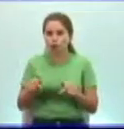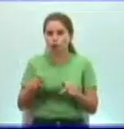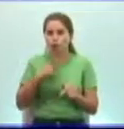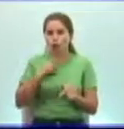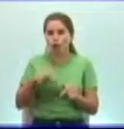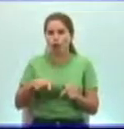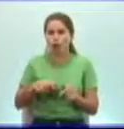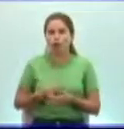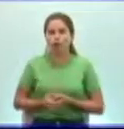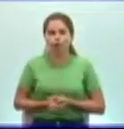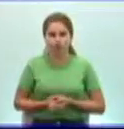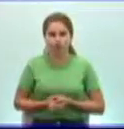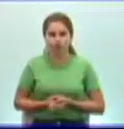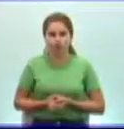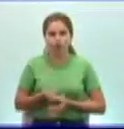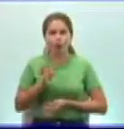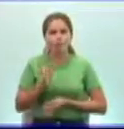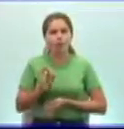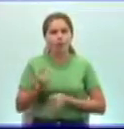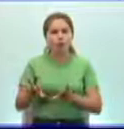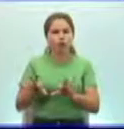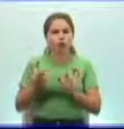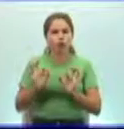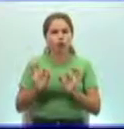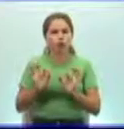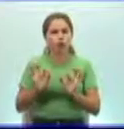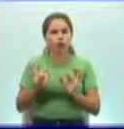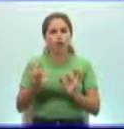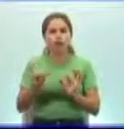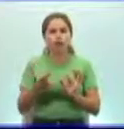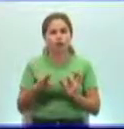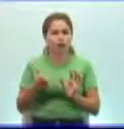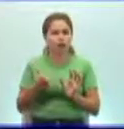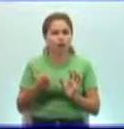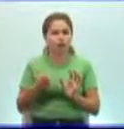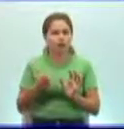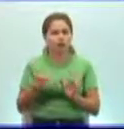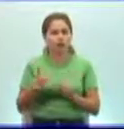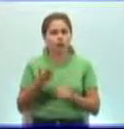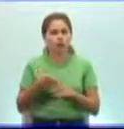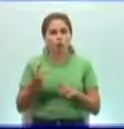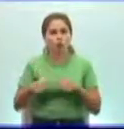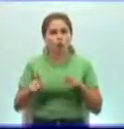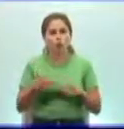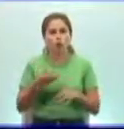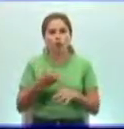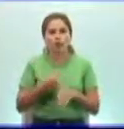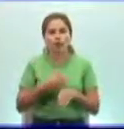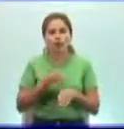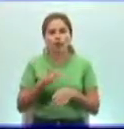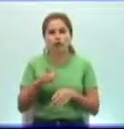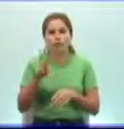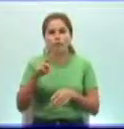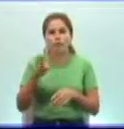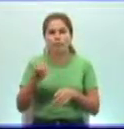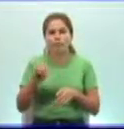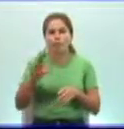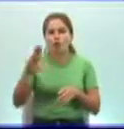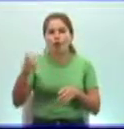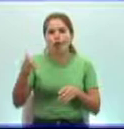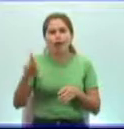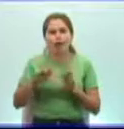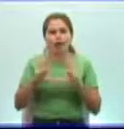Muy bien. Tomado esto en cuenta y dicho ya, tomando también lo que hemos dicho en otros momentos respecto a la carga total, esta carga